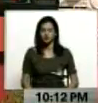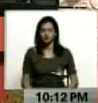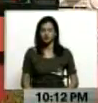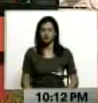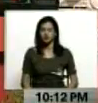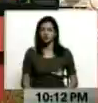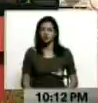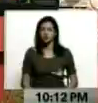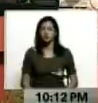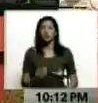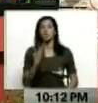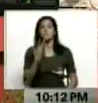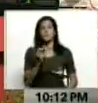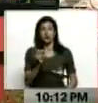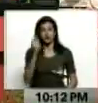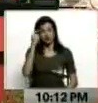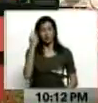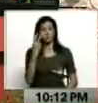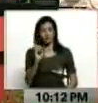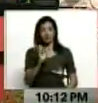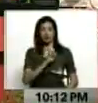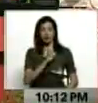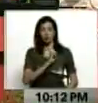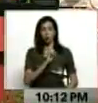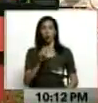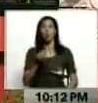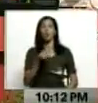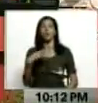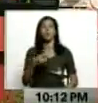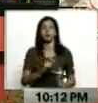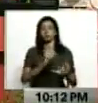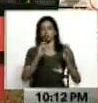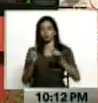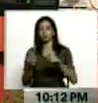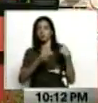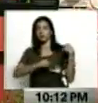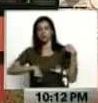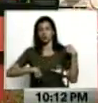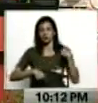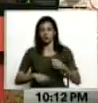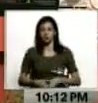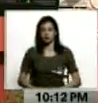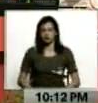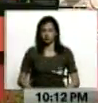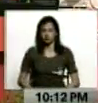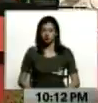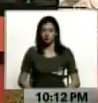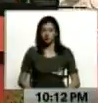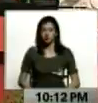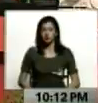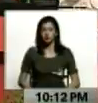aquí el 20 entreg Obama verdad el 20